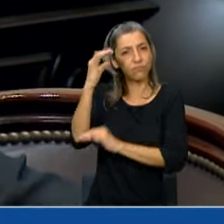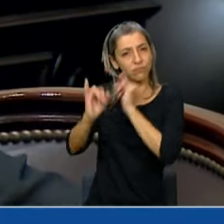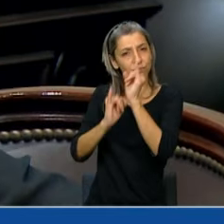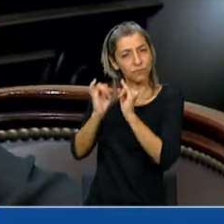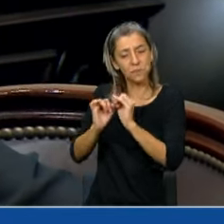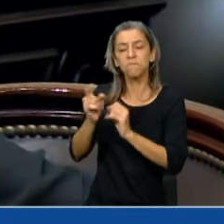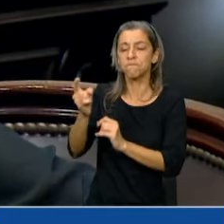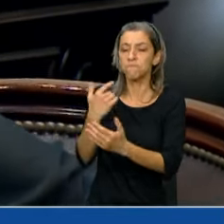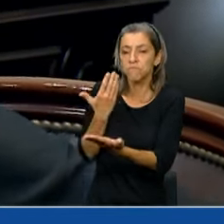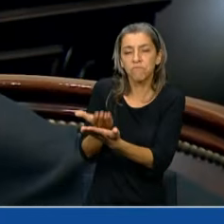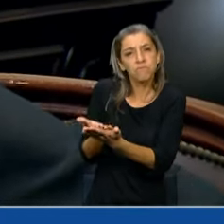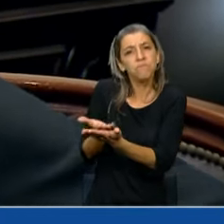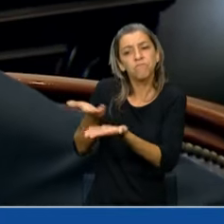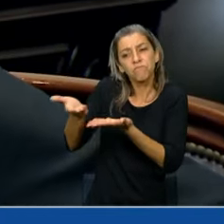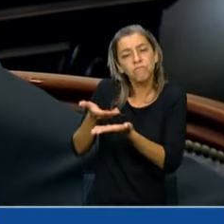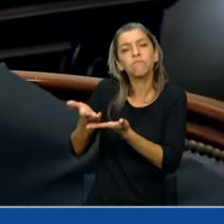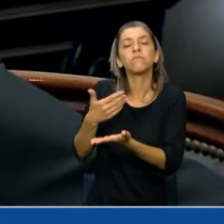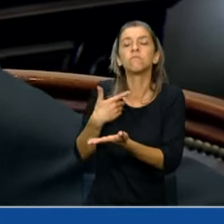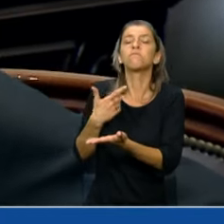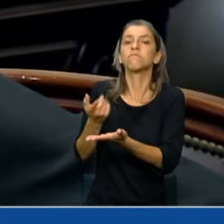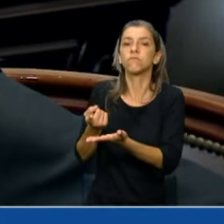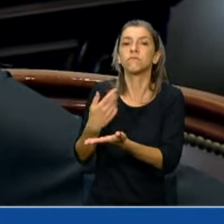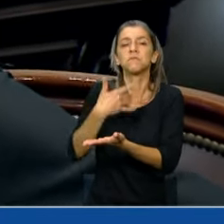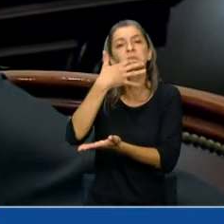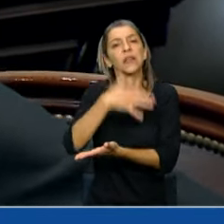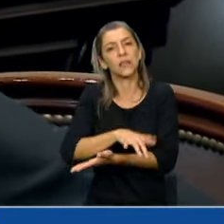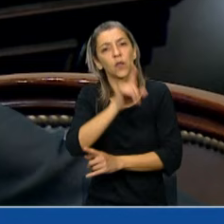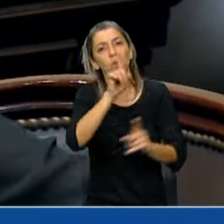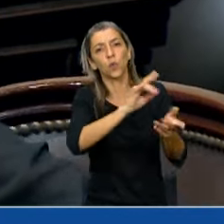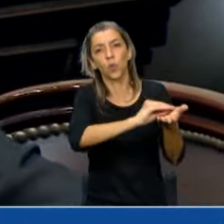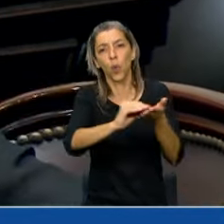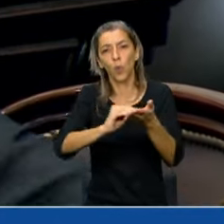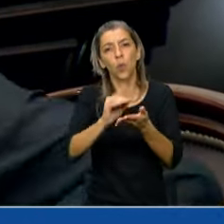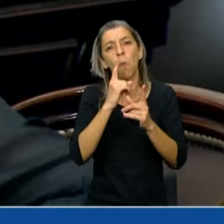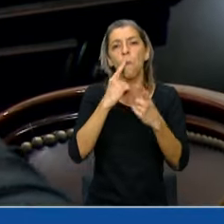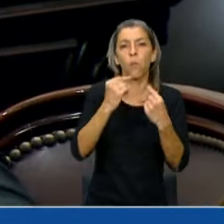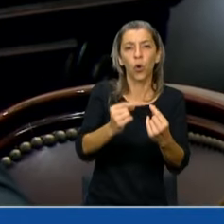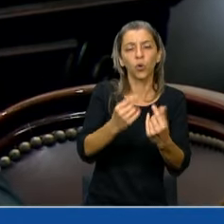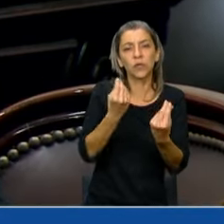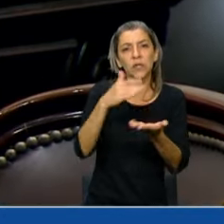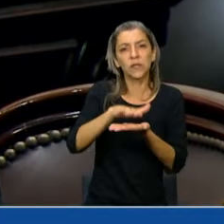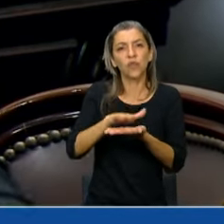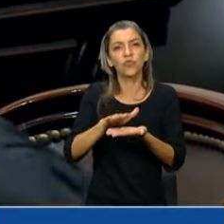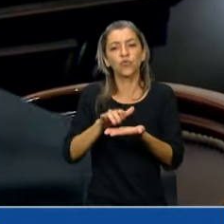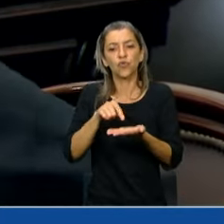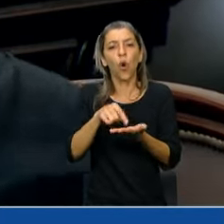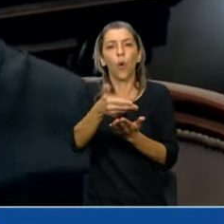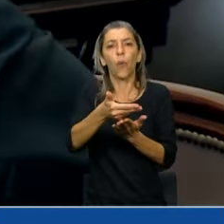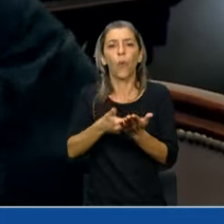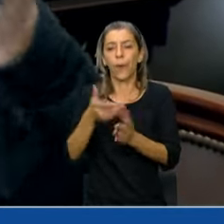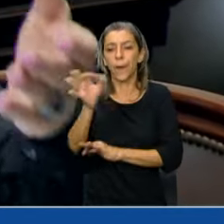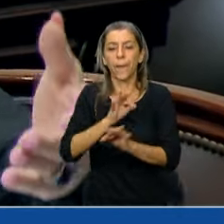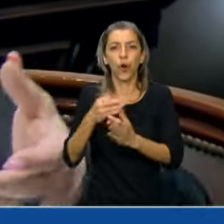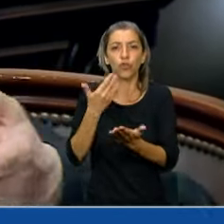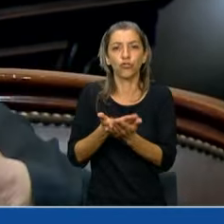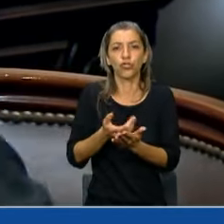tenga una cierta razón las quejas de algunos diputados respecto a la prontitud con